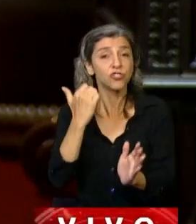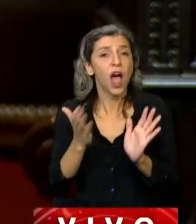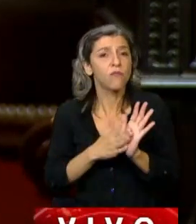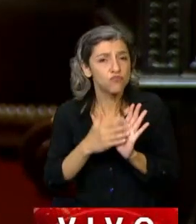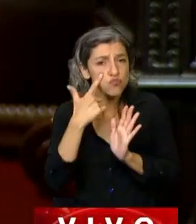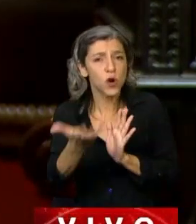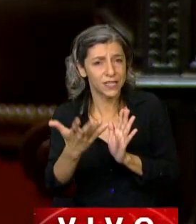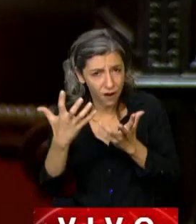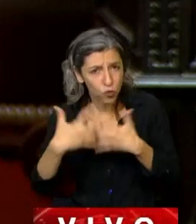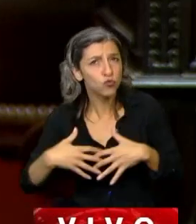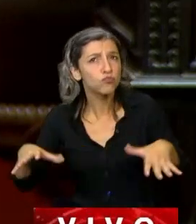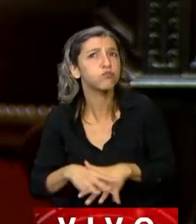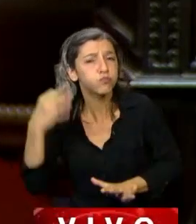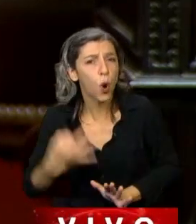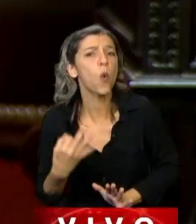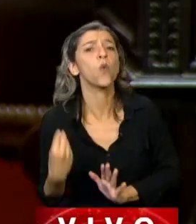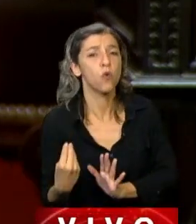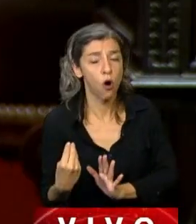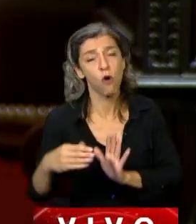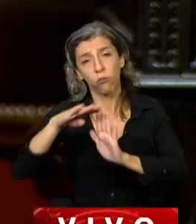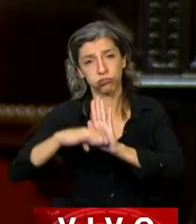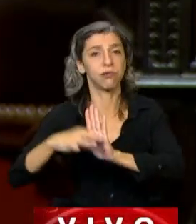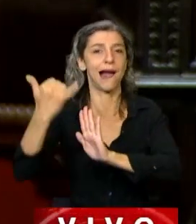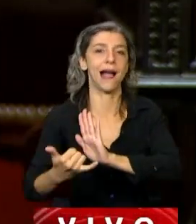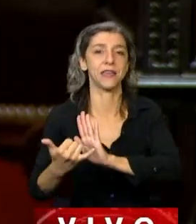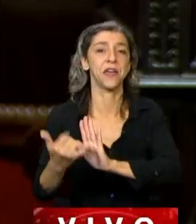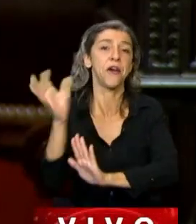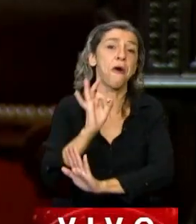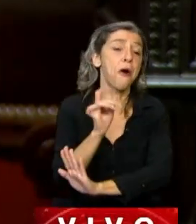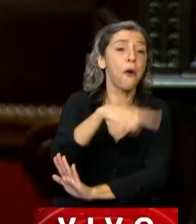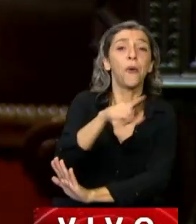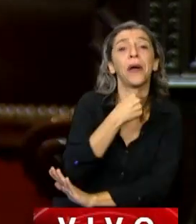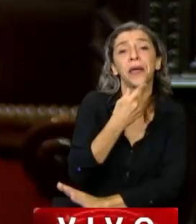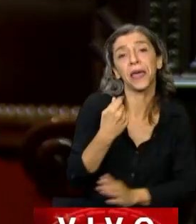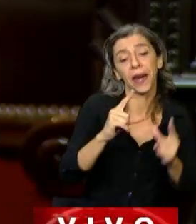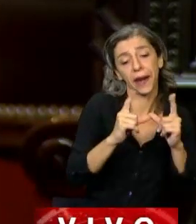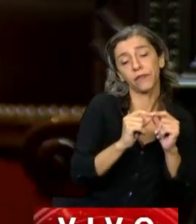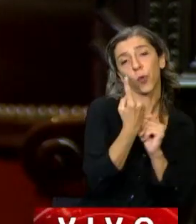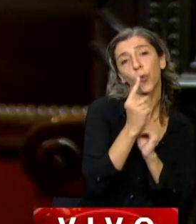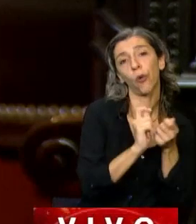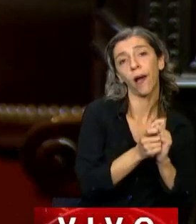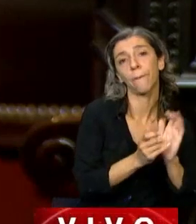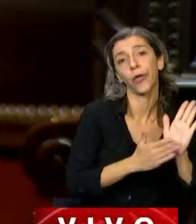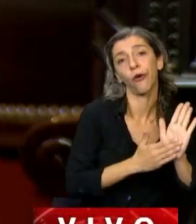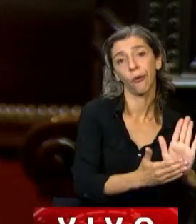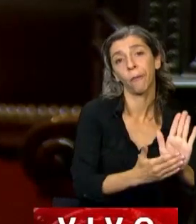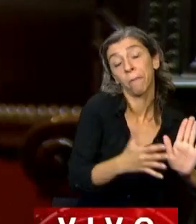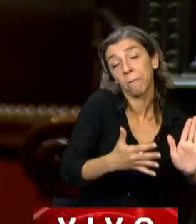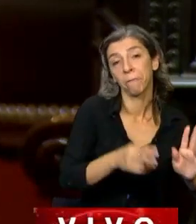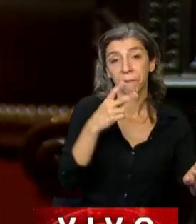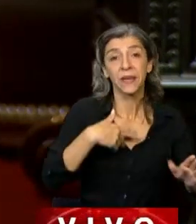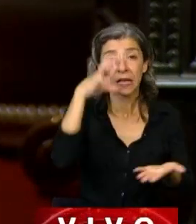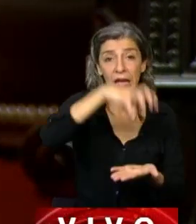la demagogia de pretender que con la modificación de un artículo, con una agencia de seguridad vial que tiene mucho presupuesto, pero